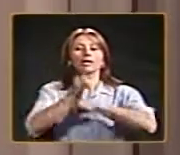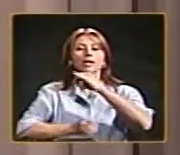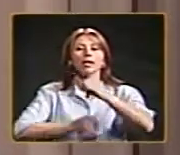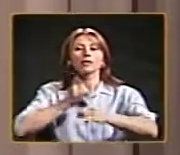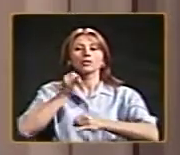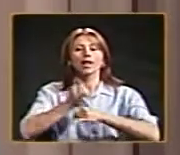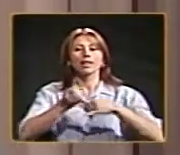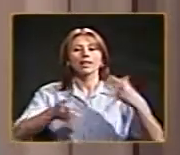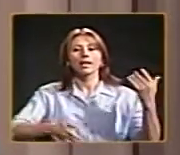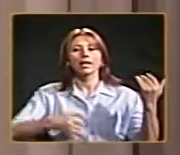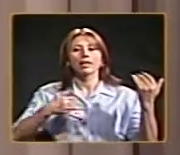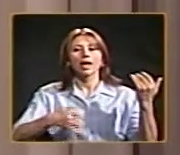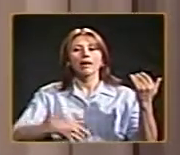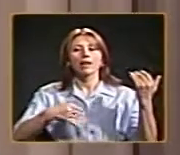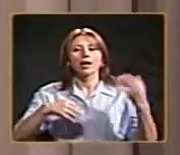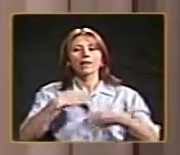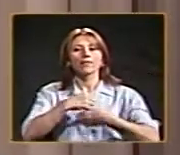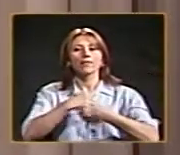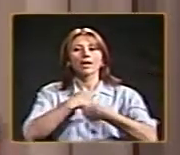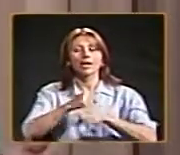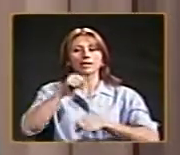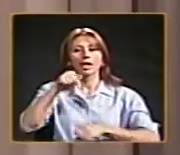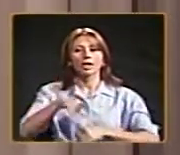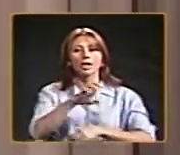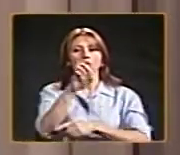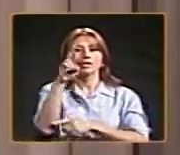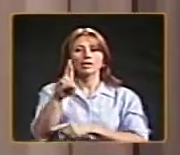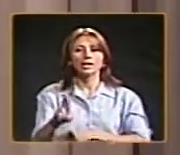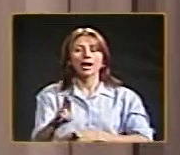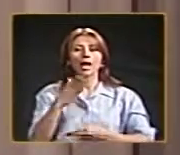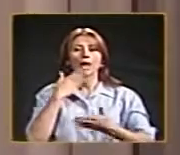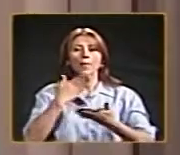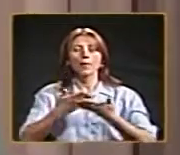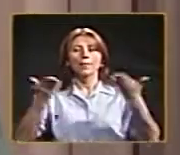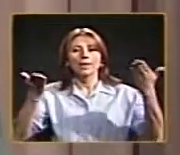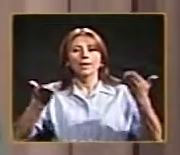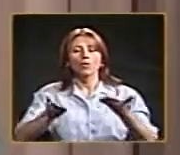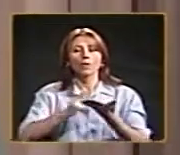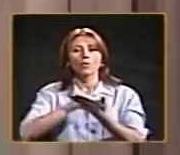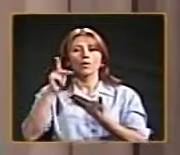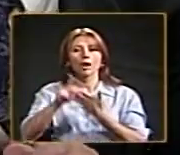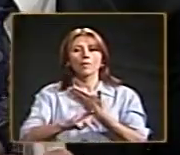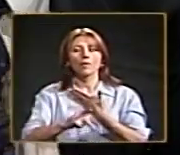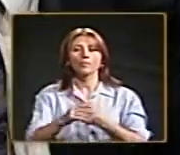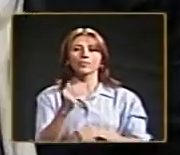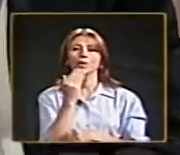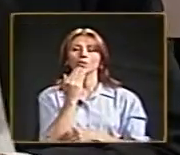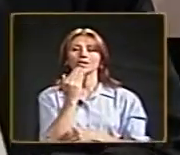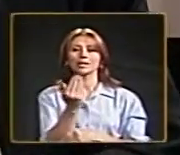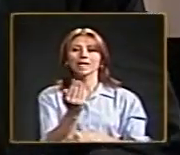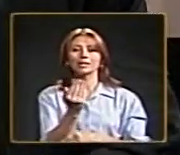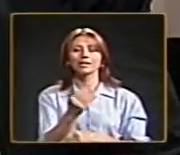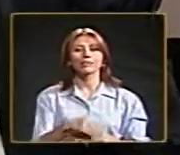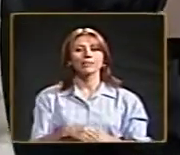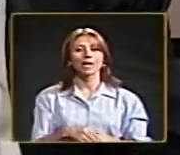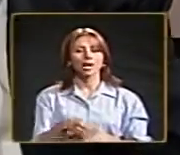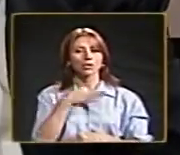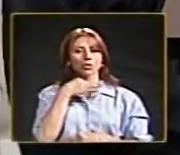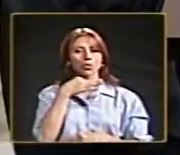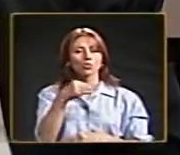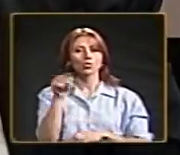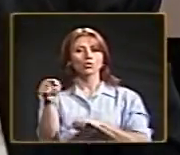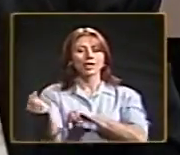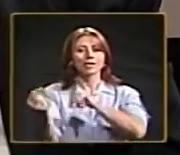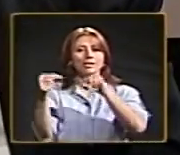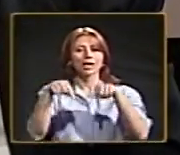Internacional de Guitarra que se va a celebrar aquí en Costa Rica. Bienvenido al programa, Luis. Muchas gracias, don Roberto. Es un gusto tenerlo aquí con nosotros